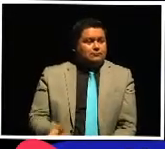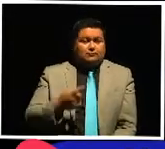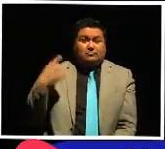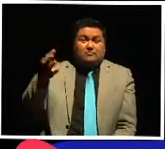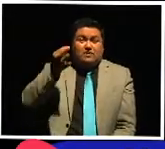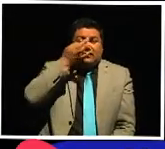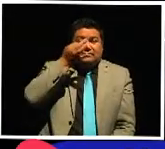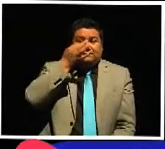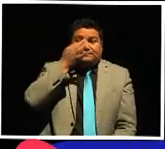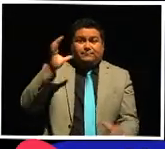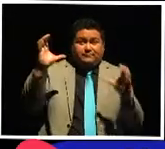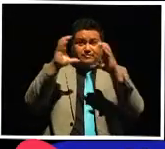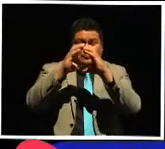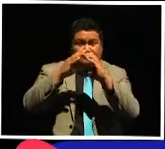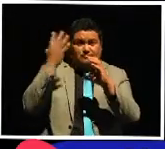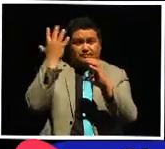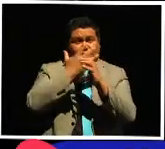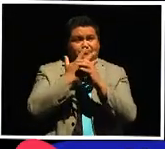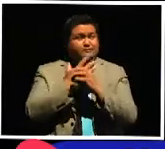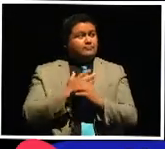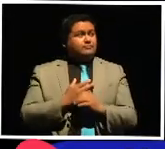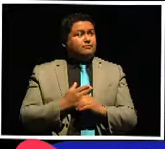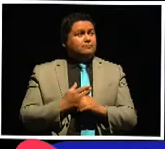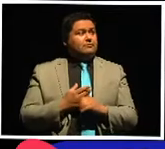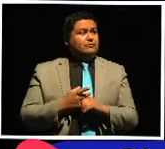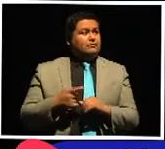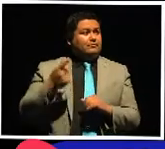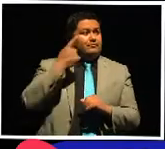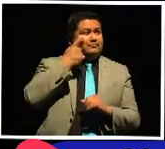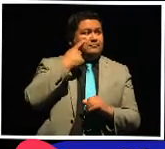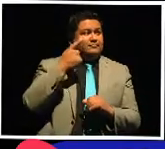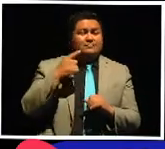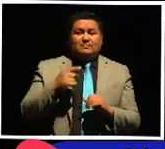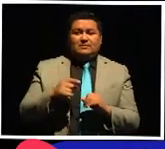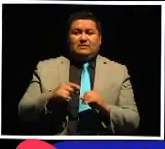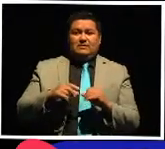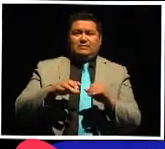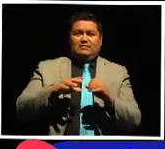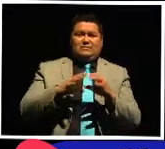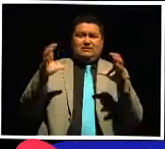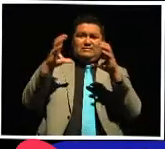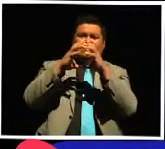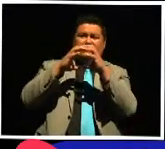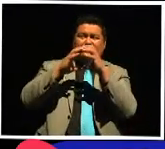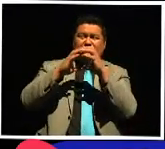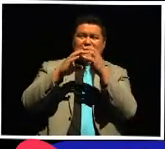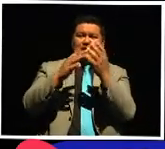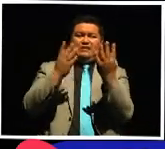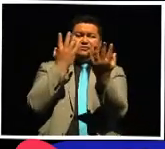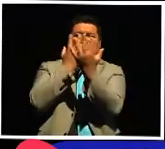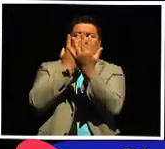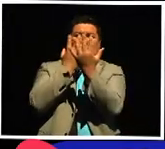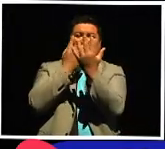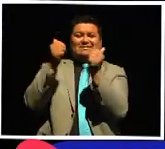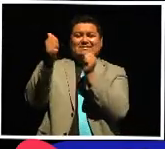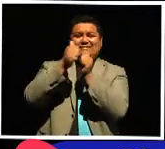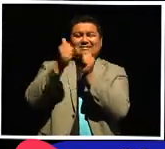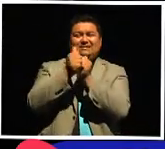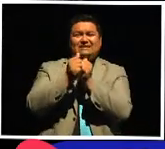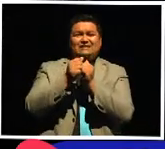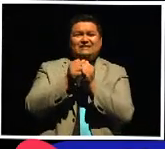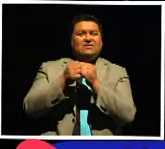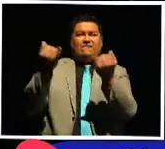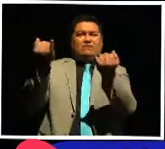agujero negro, mientras que es un punto, teóricamente, tenemos que ver una sombra esférica donde no entra, no sale ni